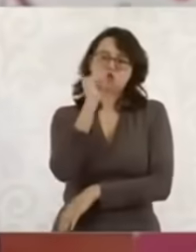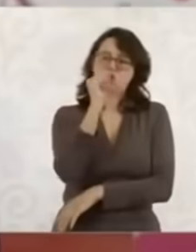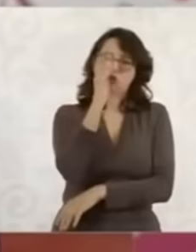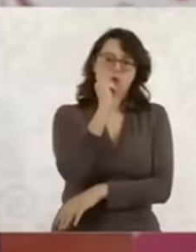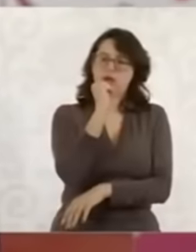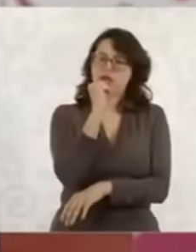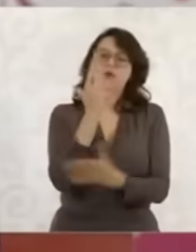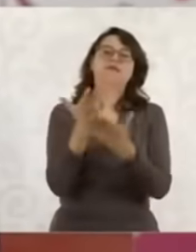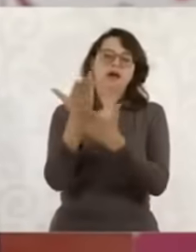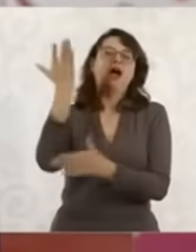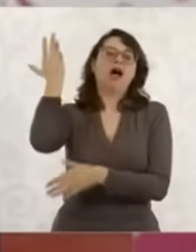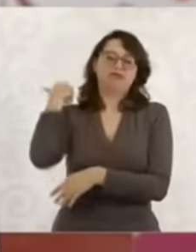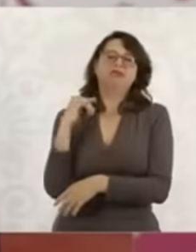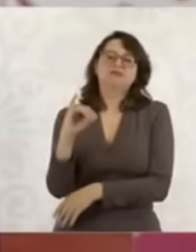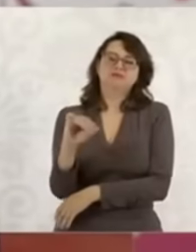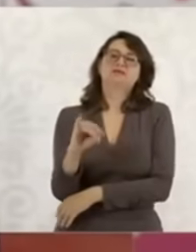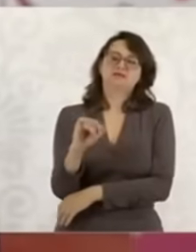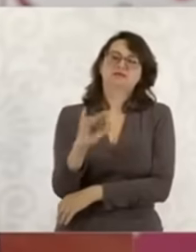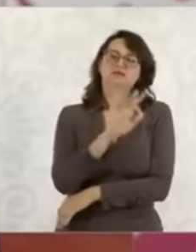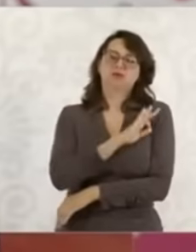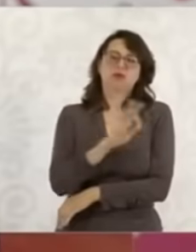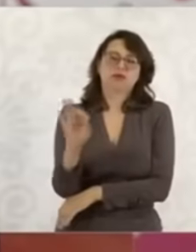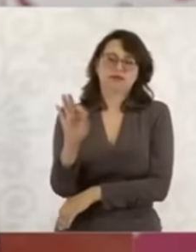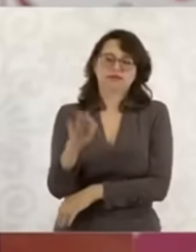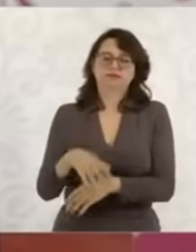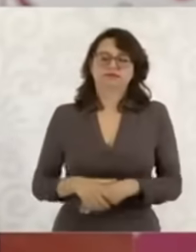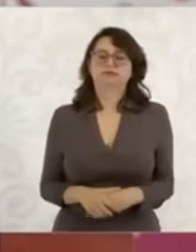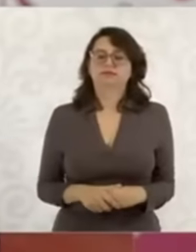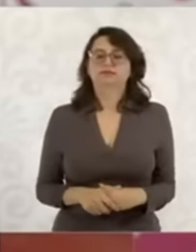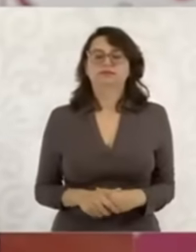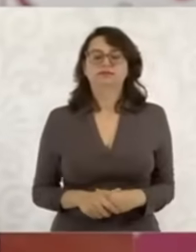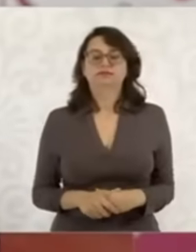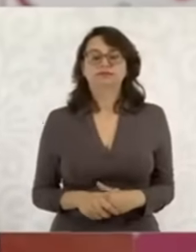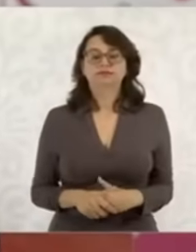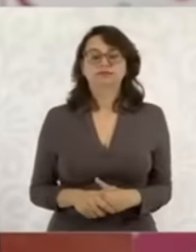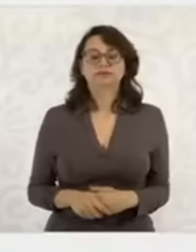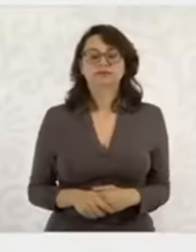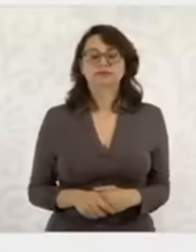anunciarse un candidato o candidata de algún partido.